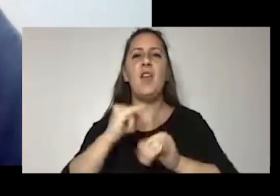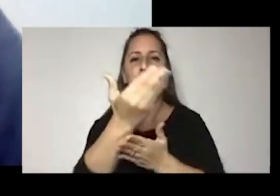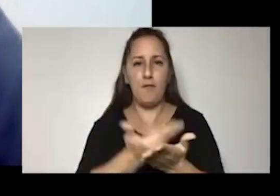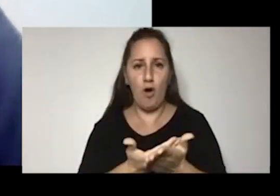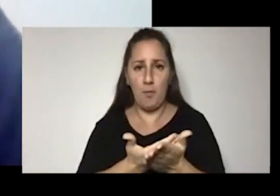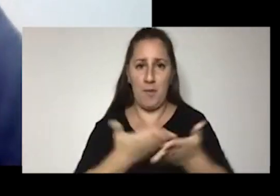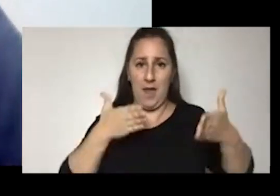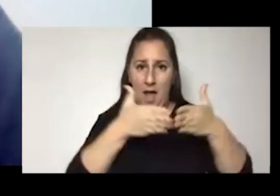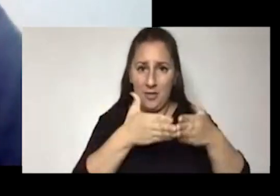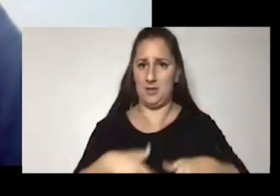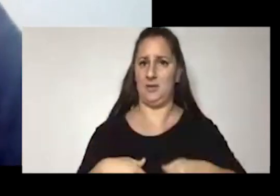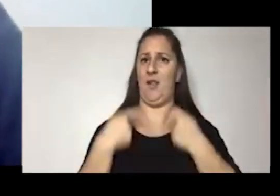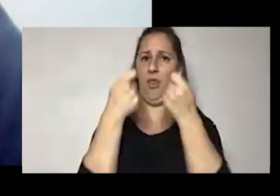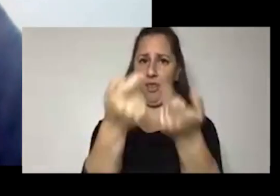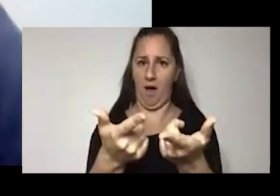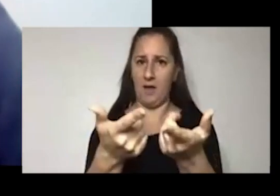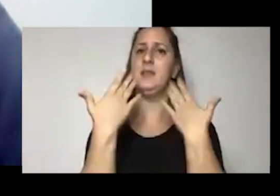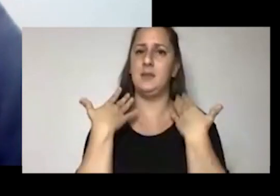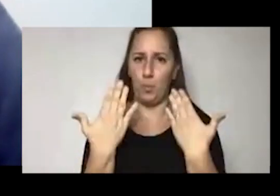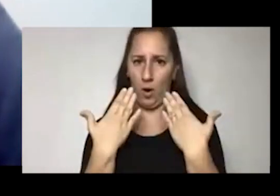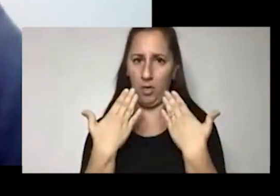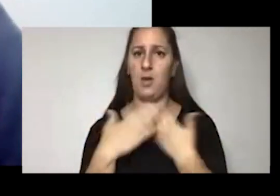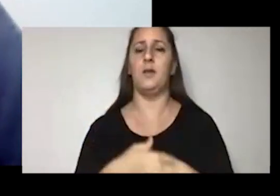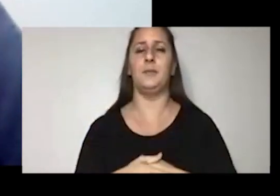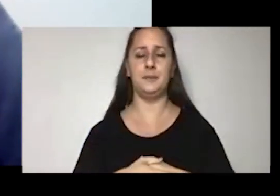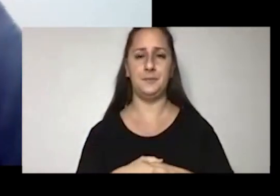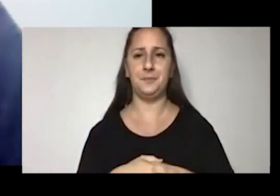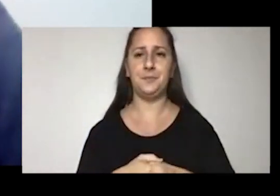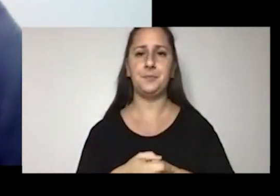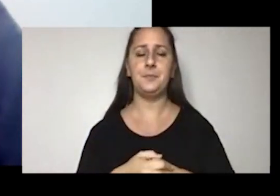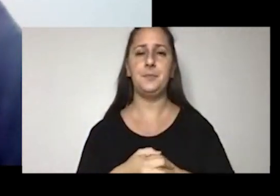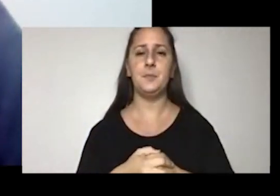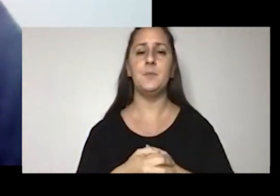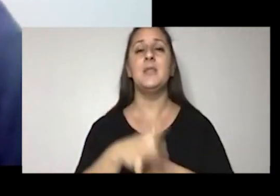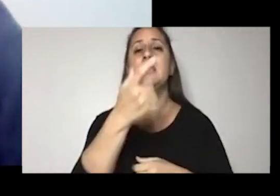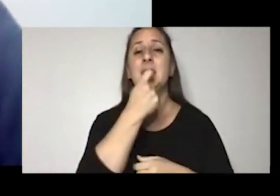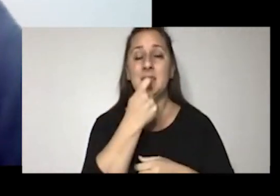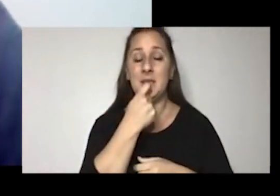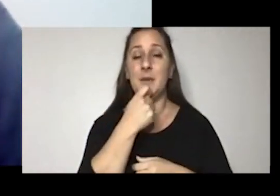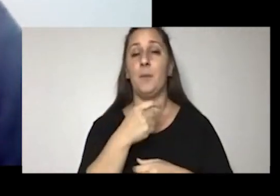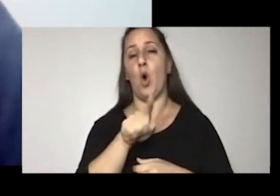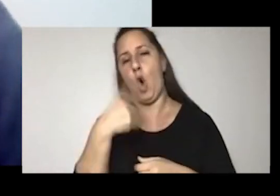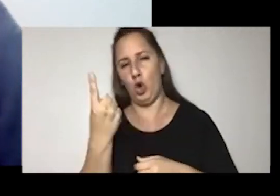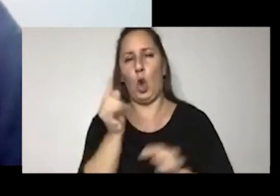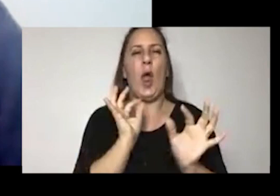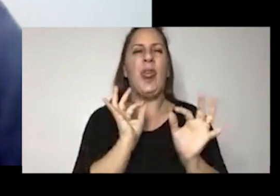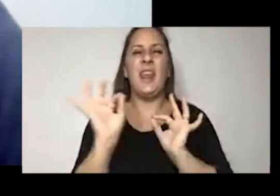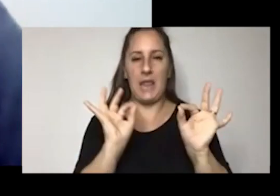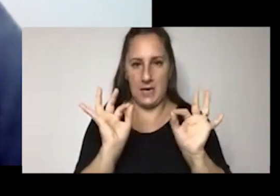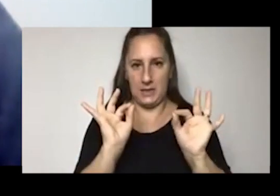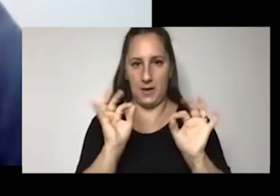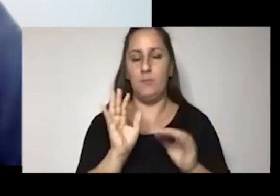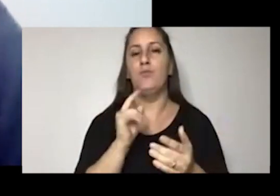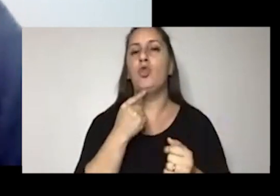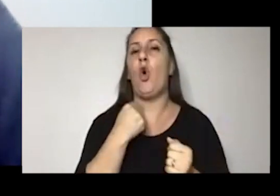Discapacidad, ¿sí? Si, por ejemplo, otro de los detalles, yo ahí mencioné el símbolo